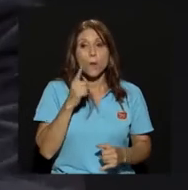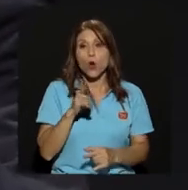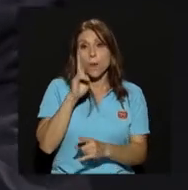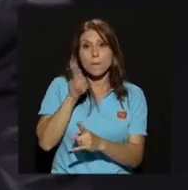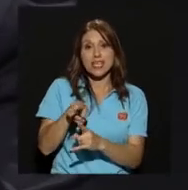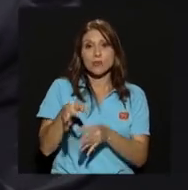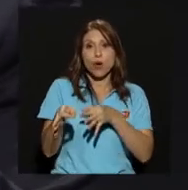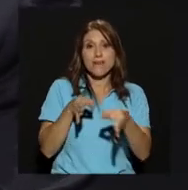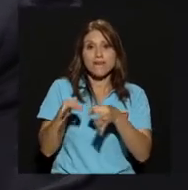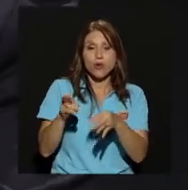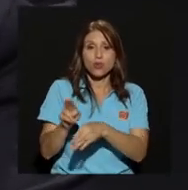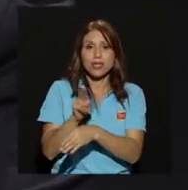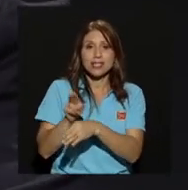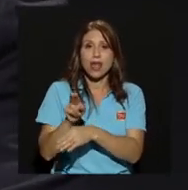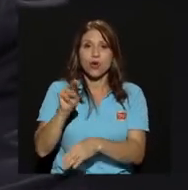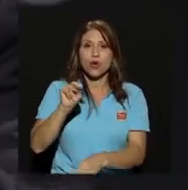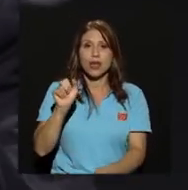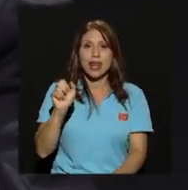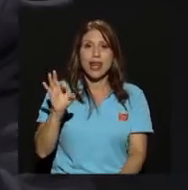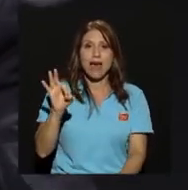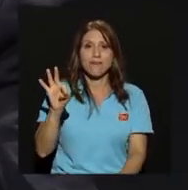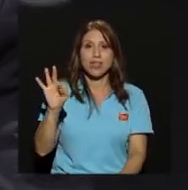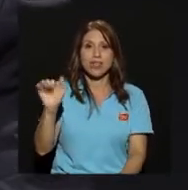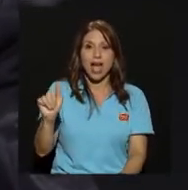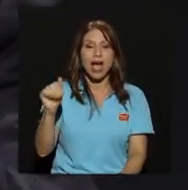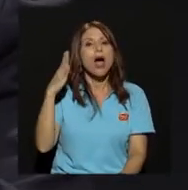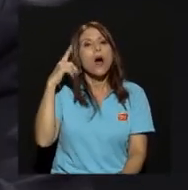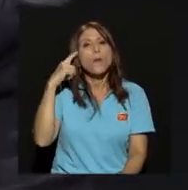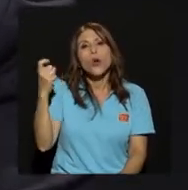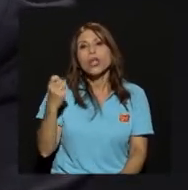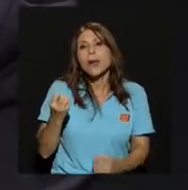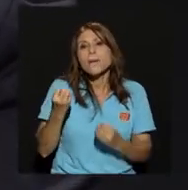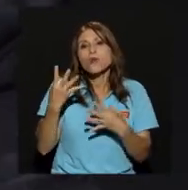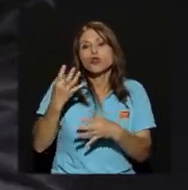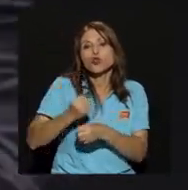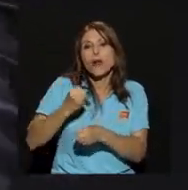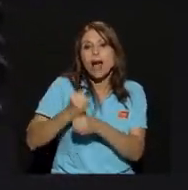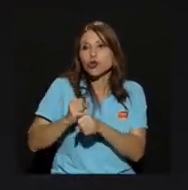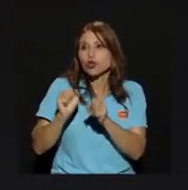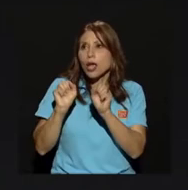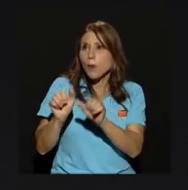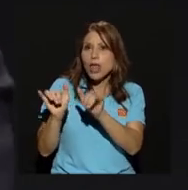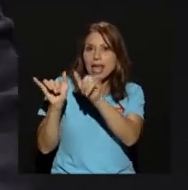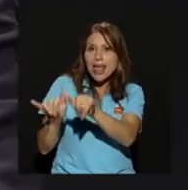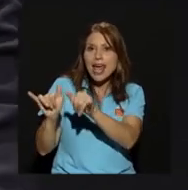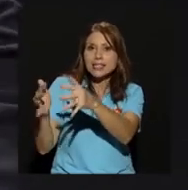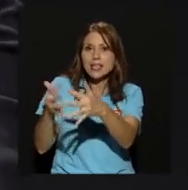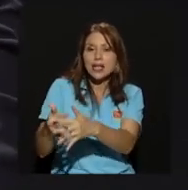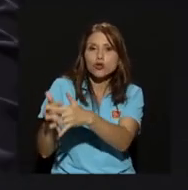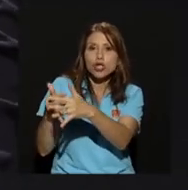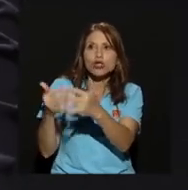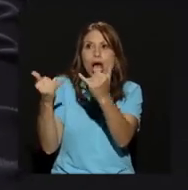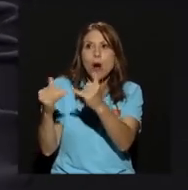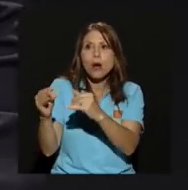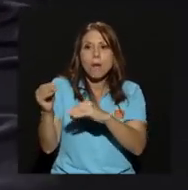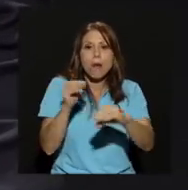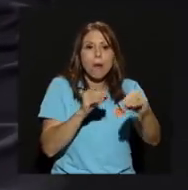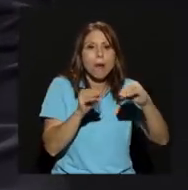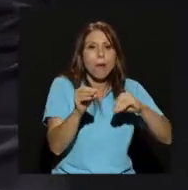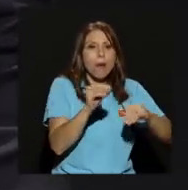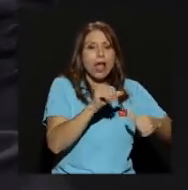nafta porque muchos trabajos que pudieron haberse quedado en eeuu se están viniendo para centroamérica se están viniendo